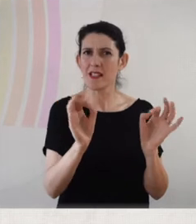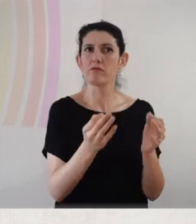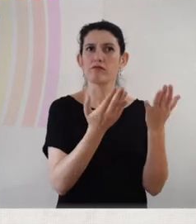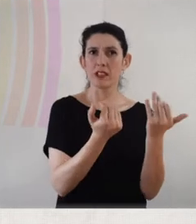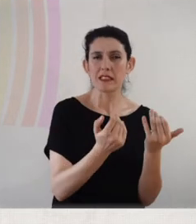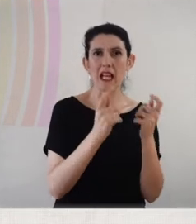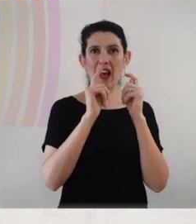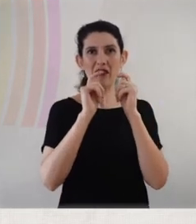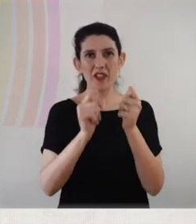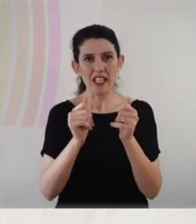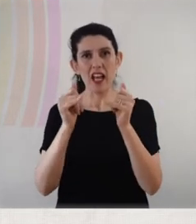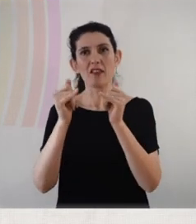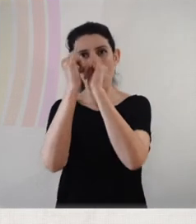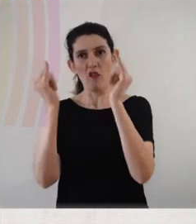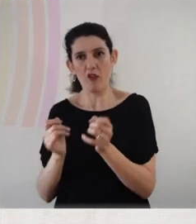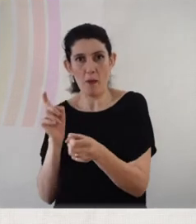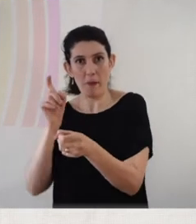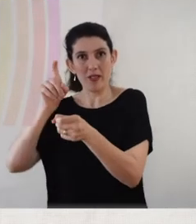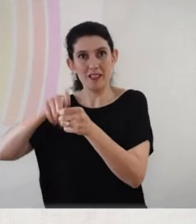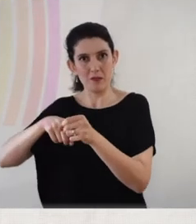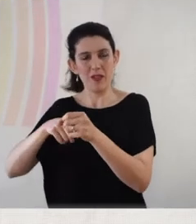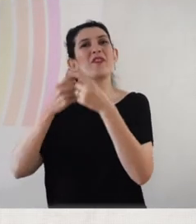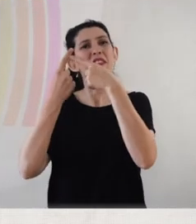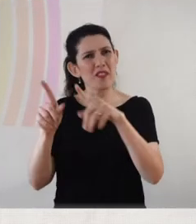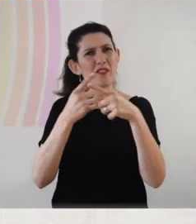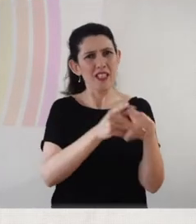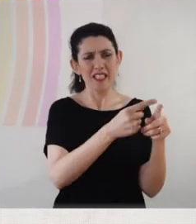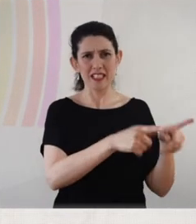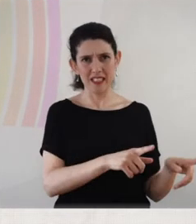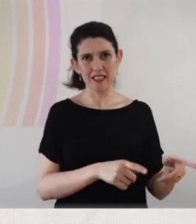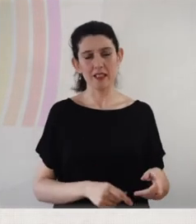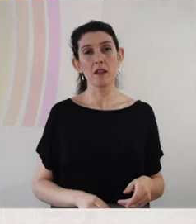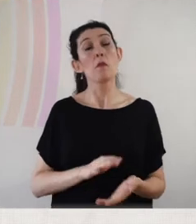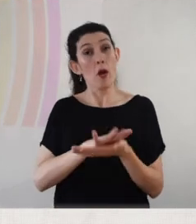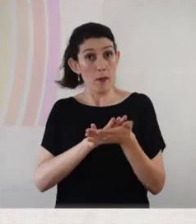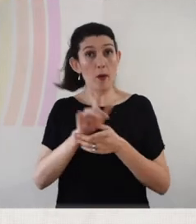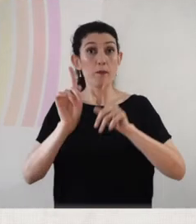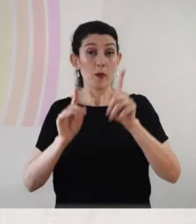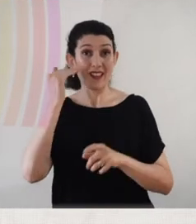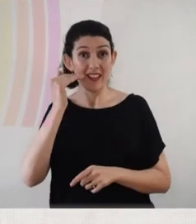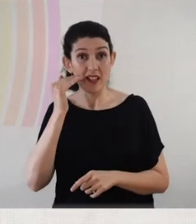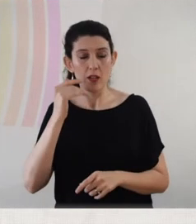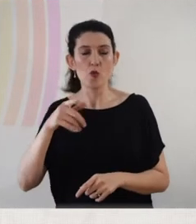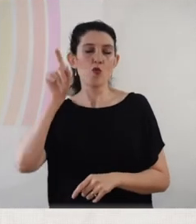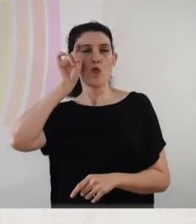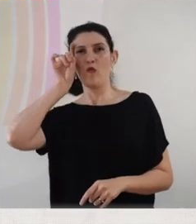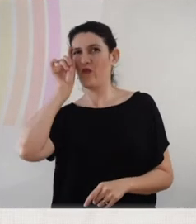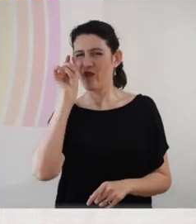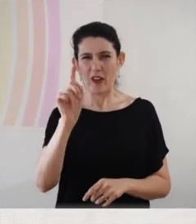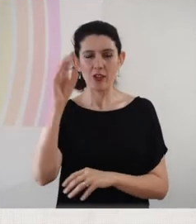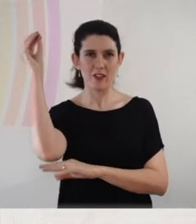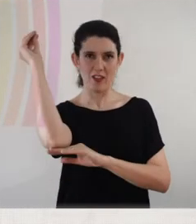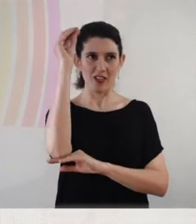de participar en la sociedad. Por ejemplo, a algunos niños y niñas les encantan los dinosaurios, a otros los insectos, los